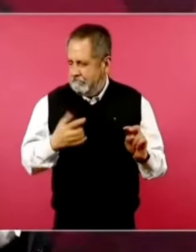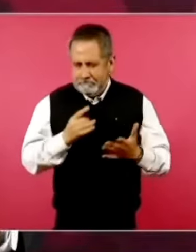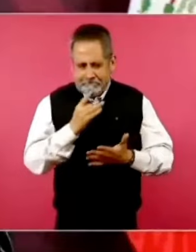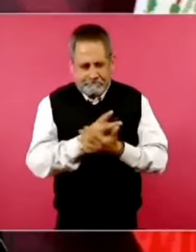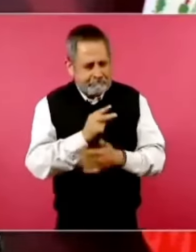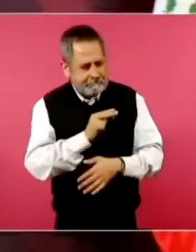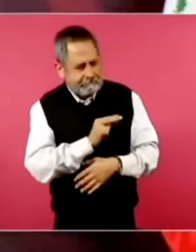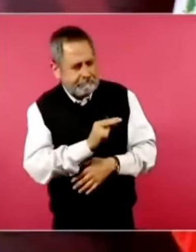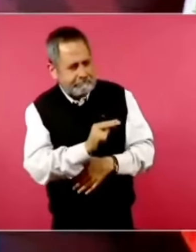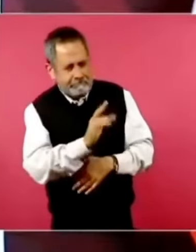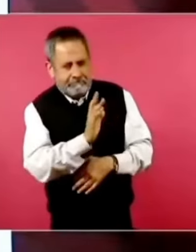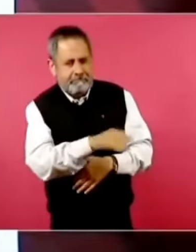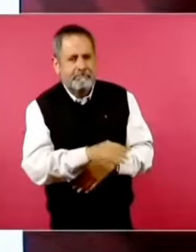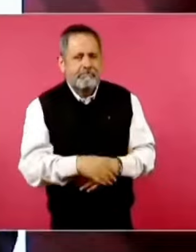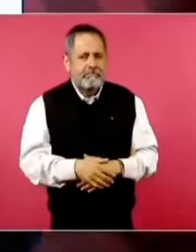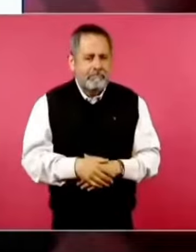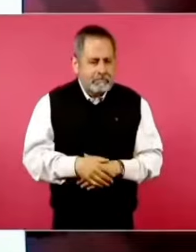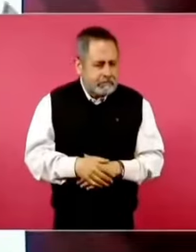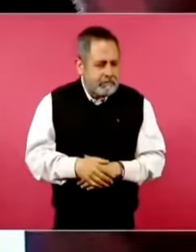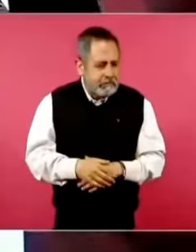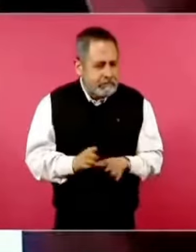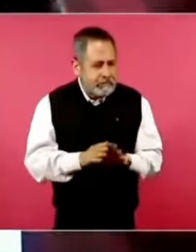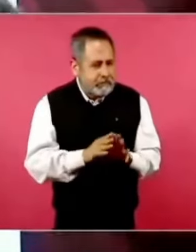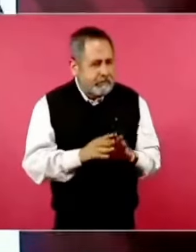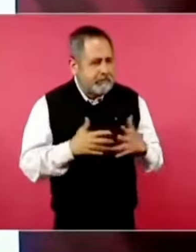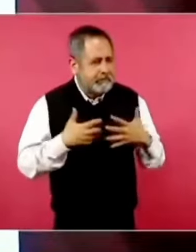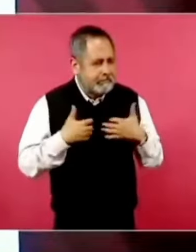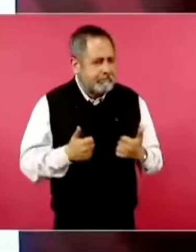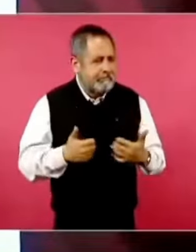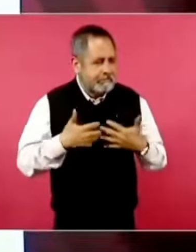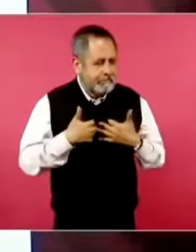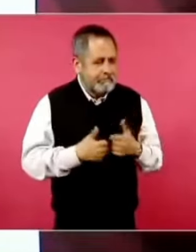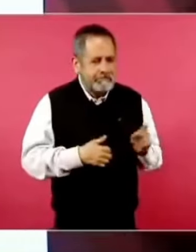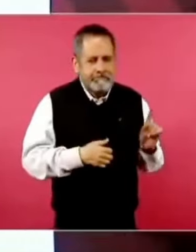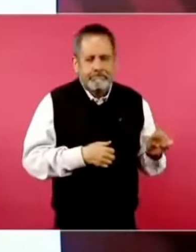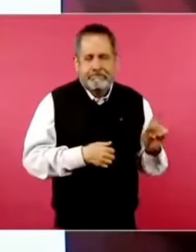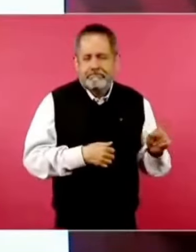béisbol, de cómo, ¿no?